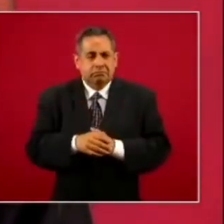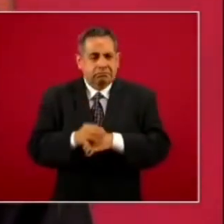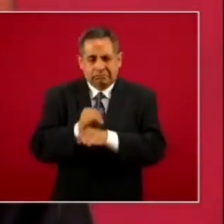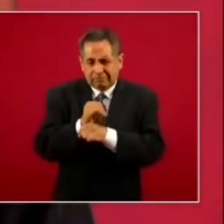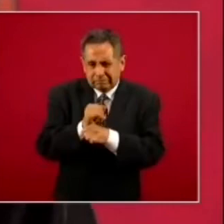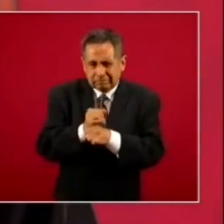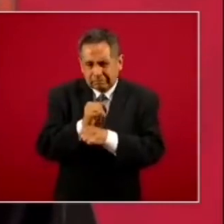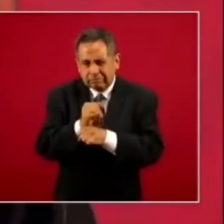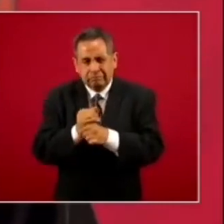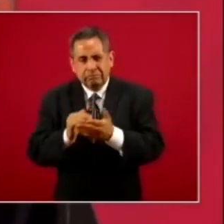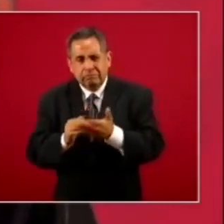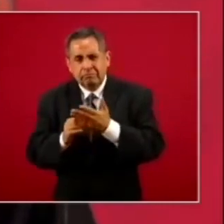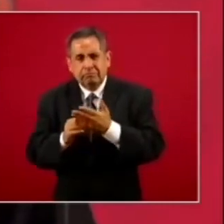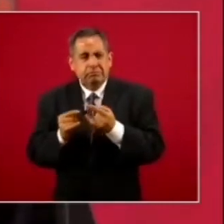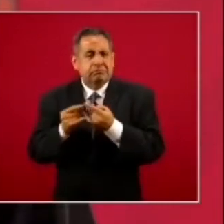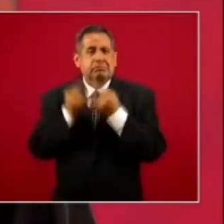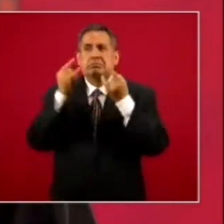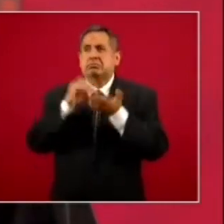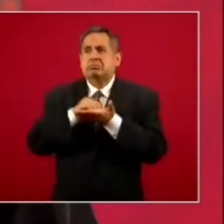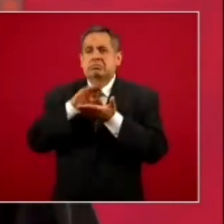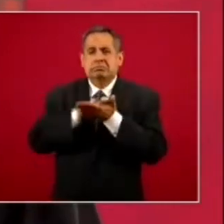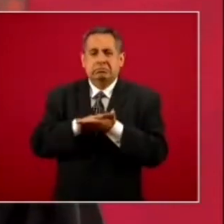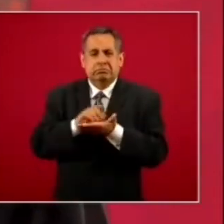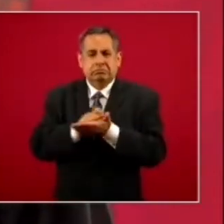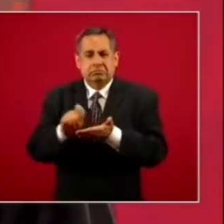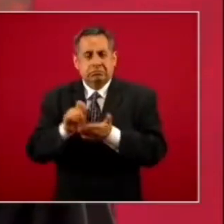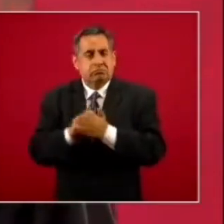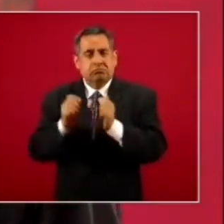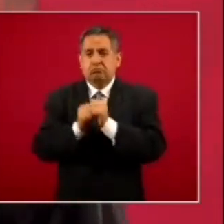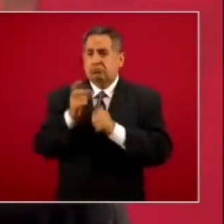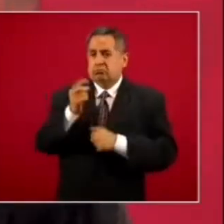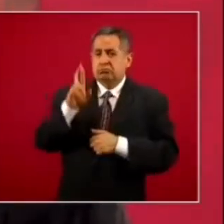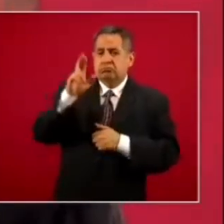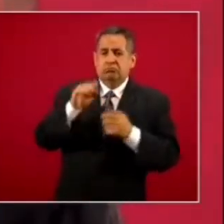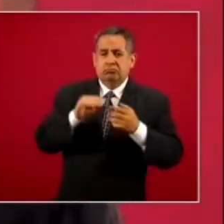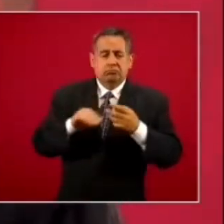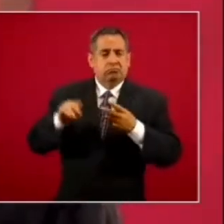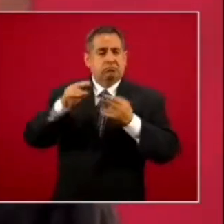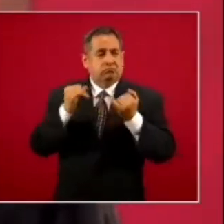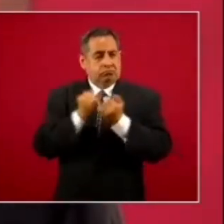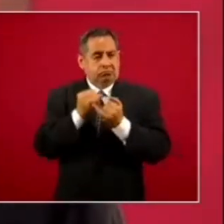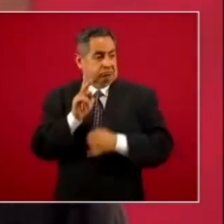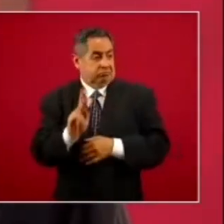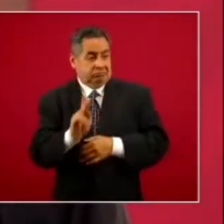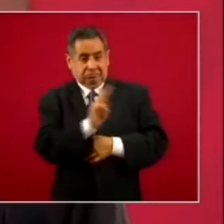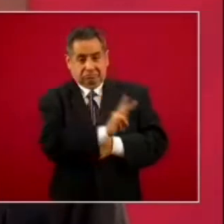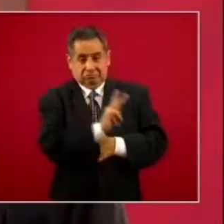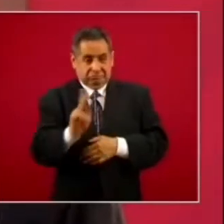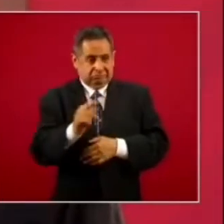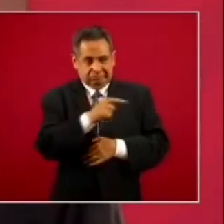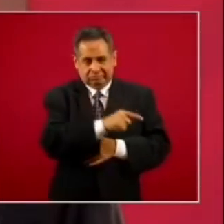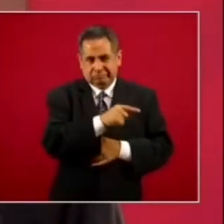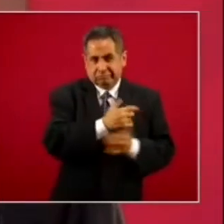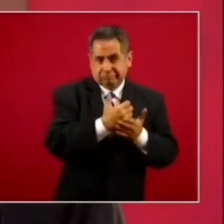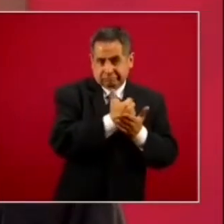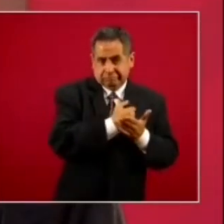investigador, historiador, con doctorado igual que ese